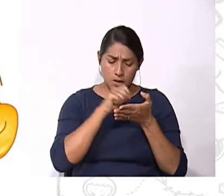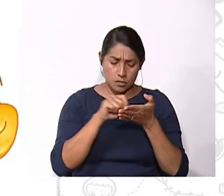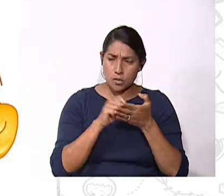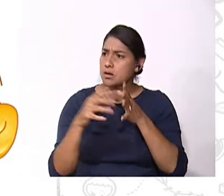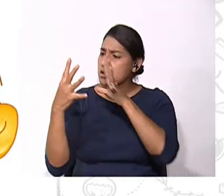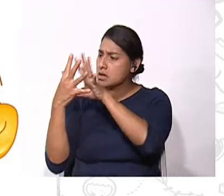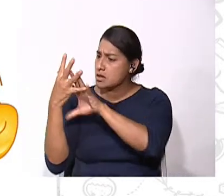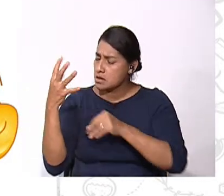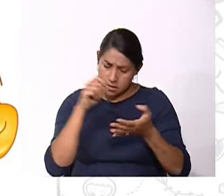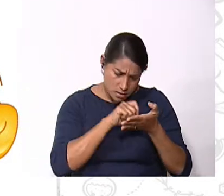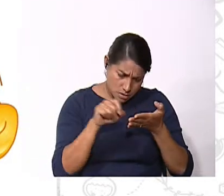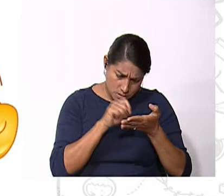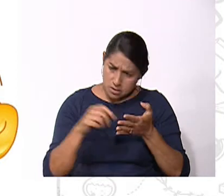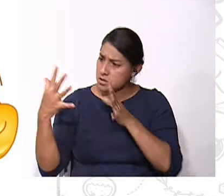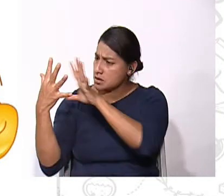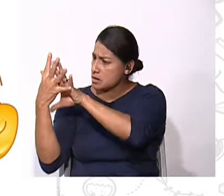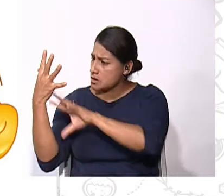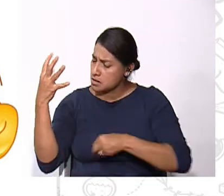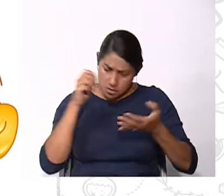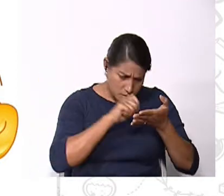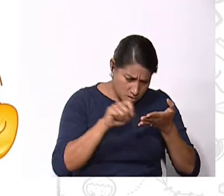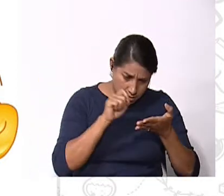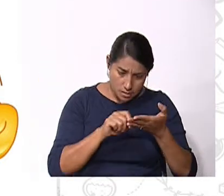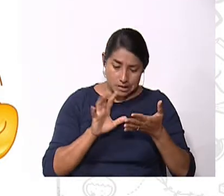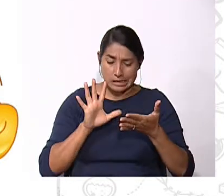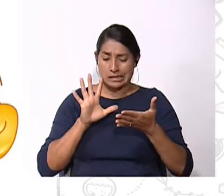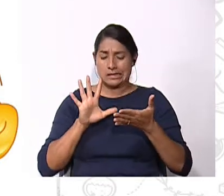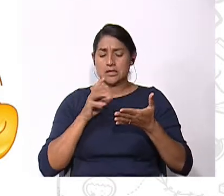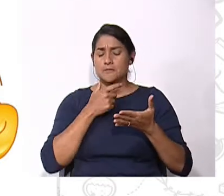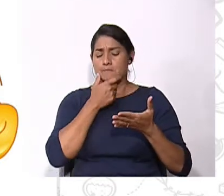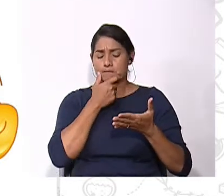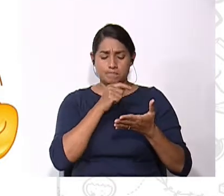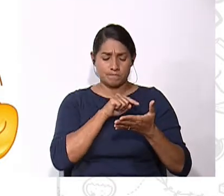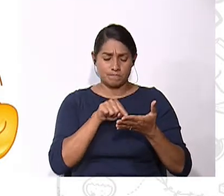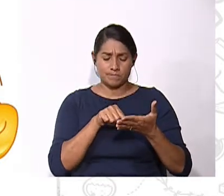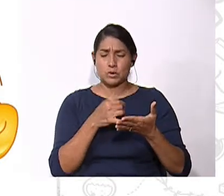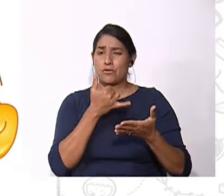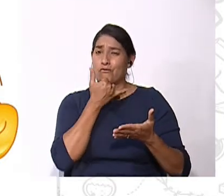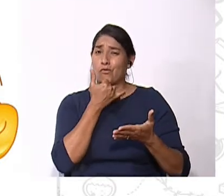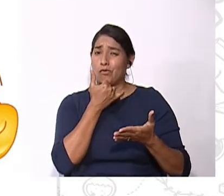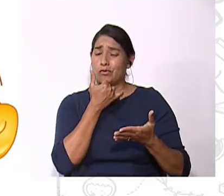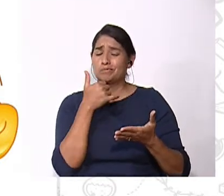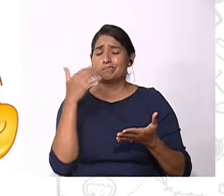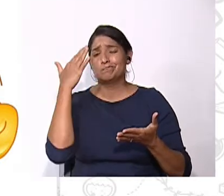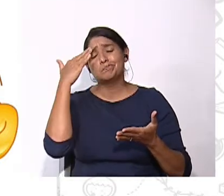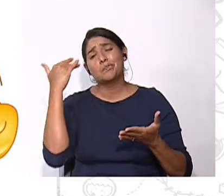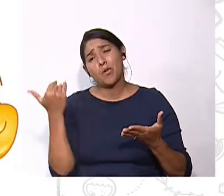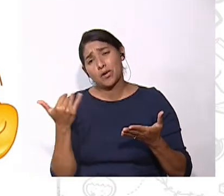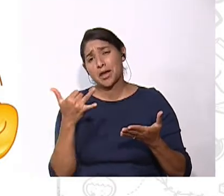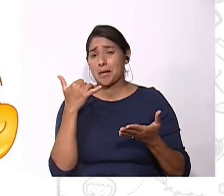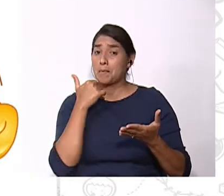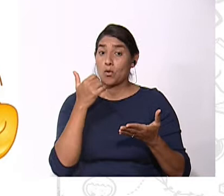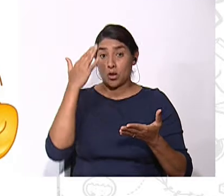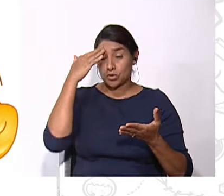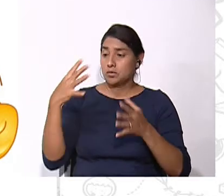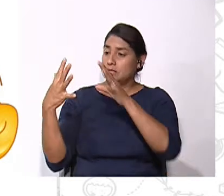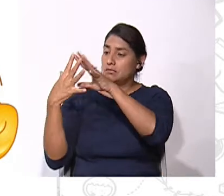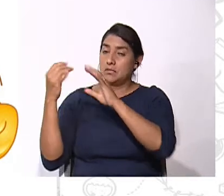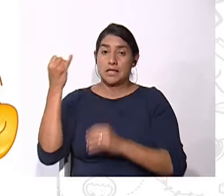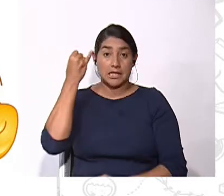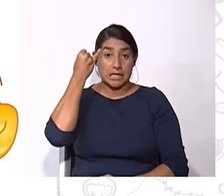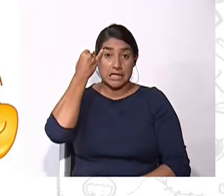texto o todo un párrafo. Y eso nos lleva a caer en un error porque no necesariamente la